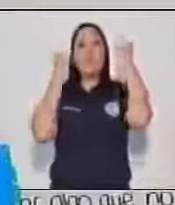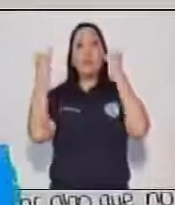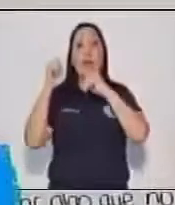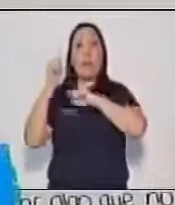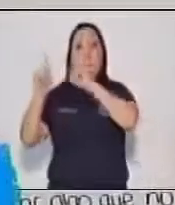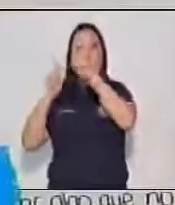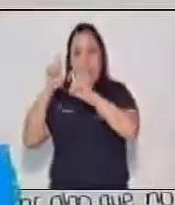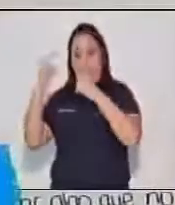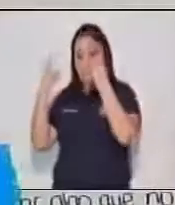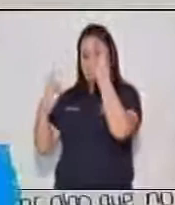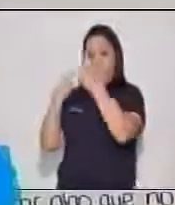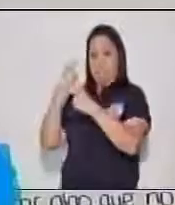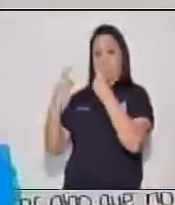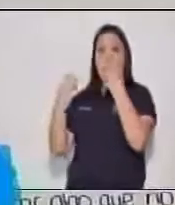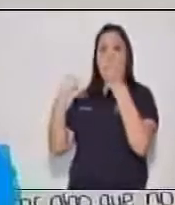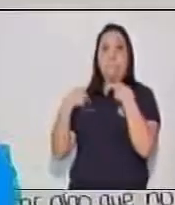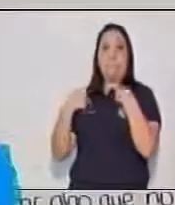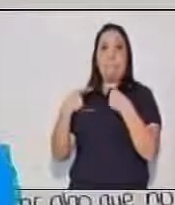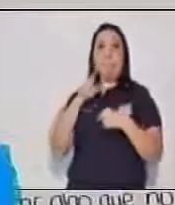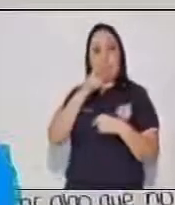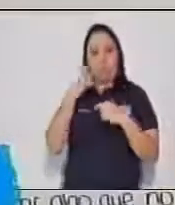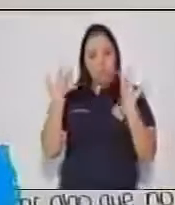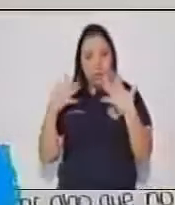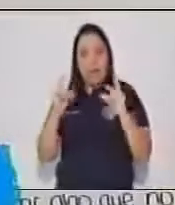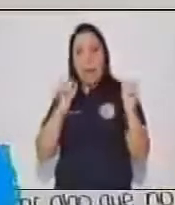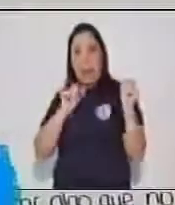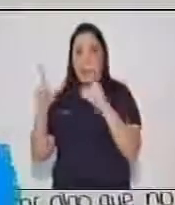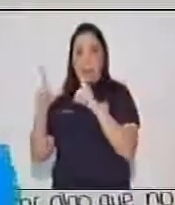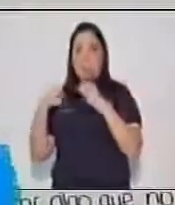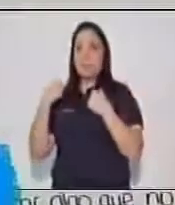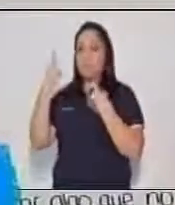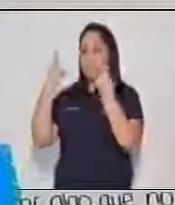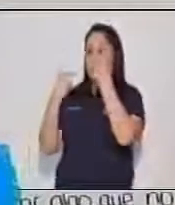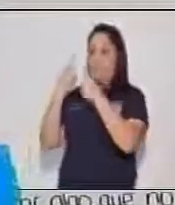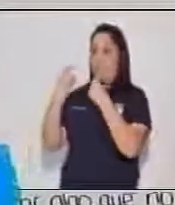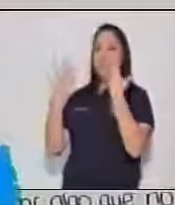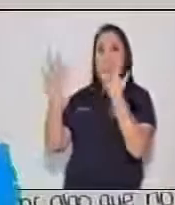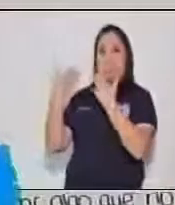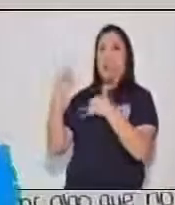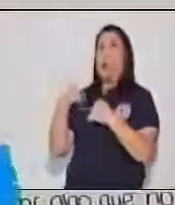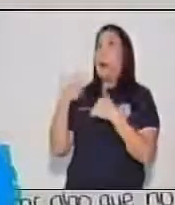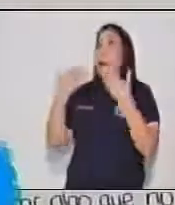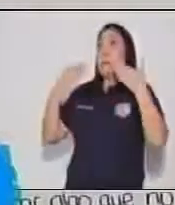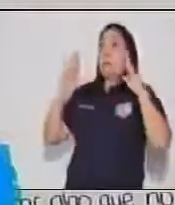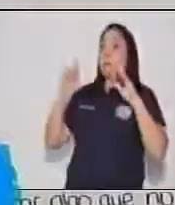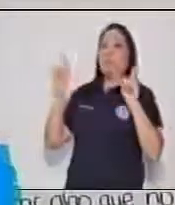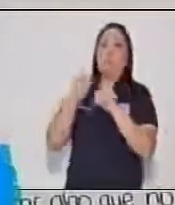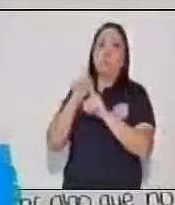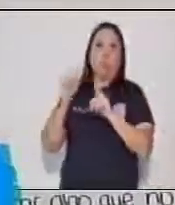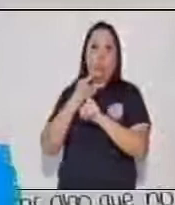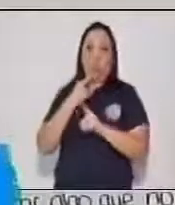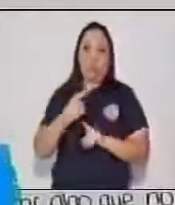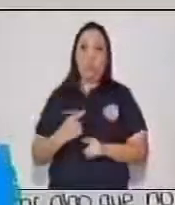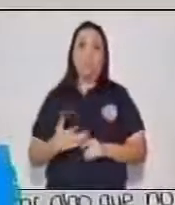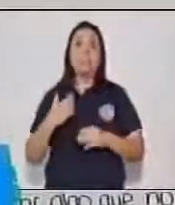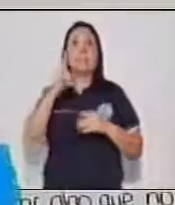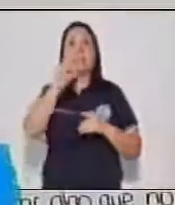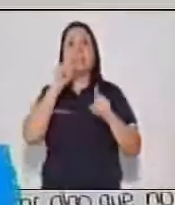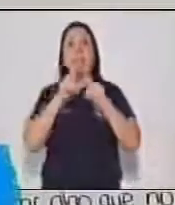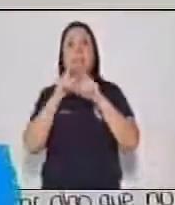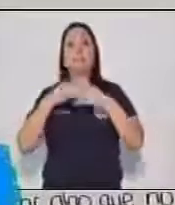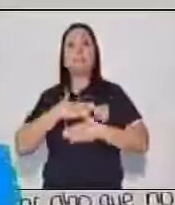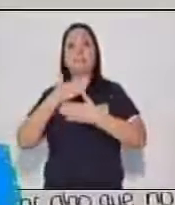te pueden hacer. Entonces tú, pues, tienes que estar preparado para poder responderlas. Confianza en sí mismo, lo